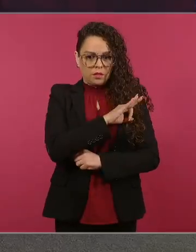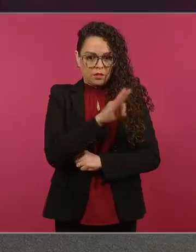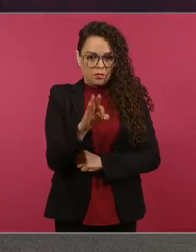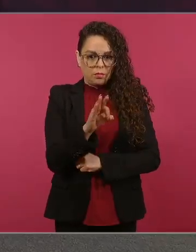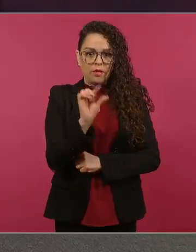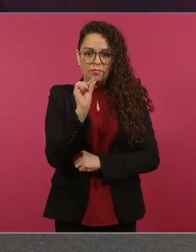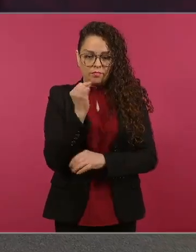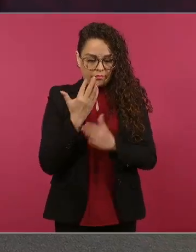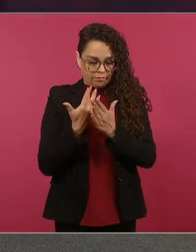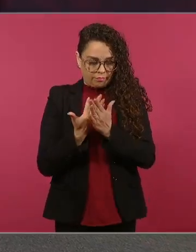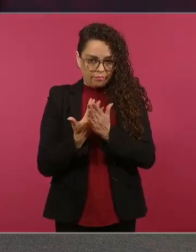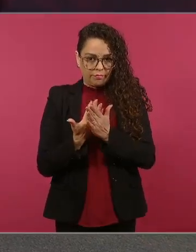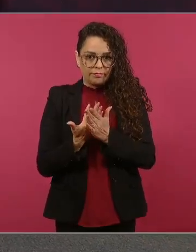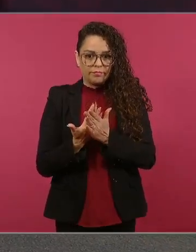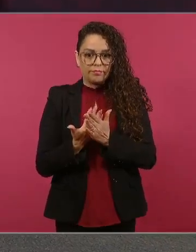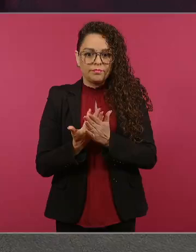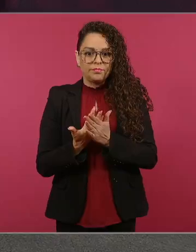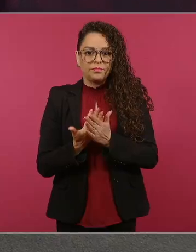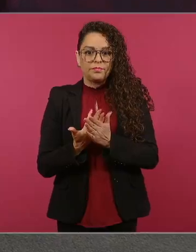esperando los tiempos,